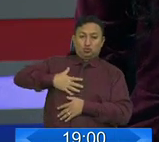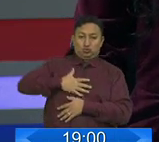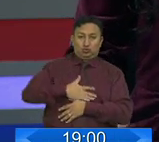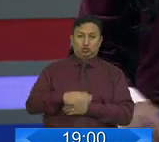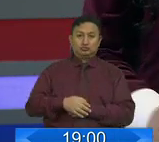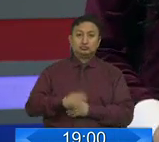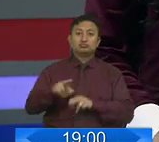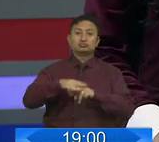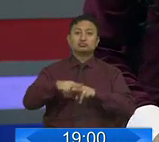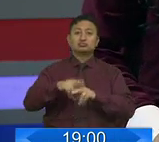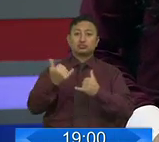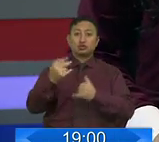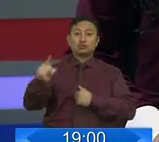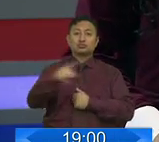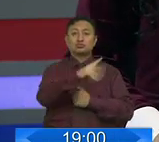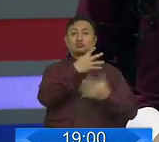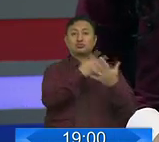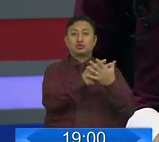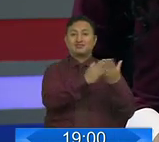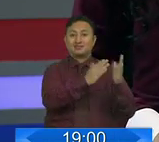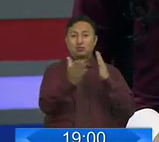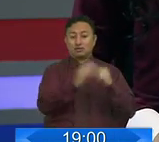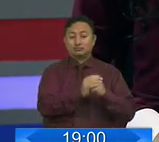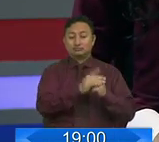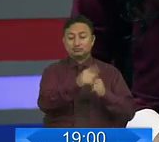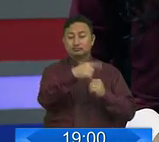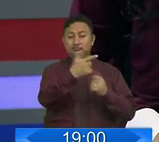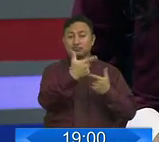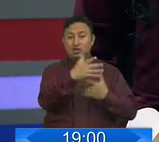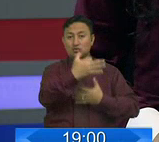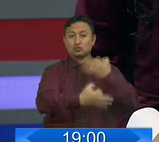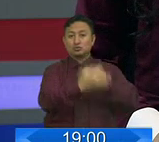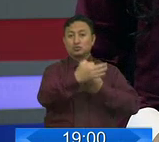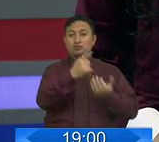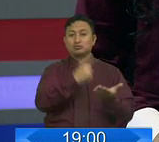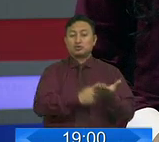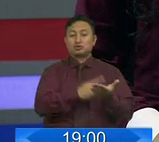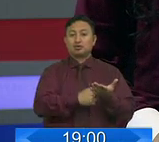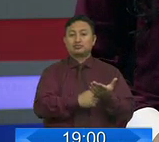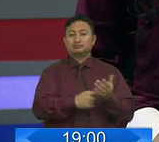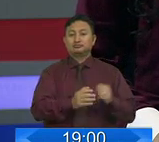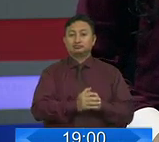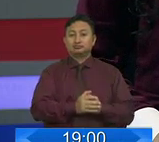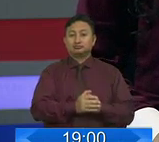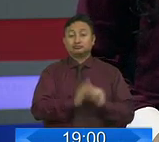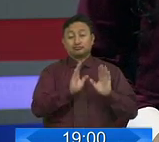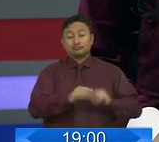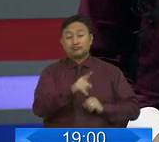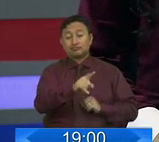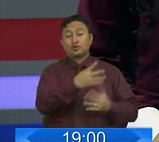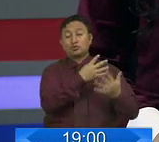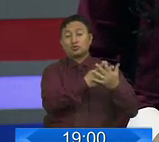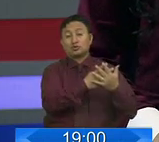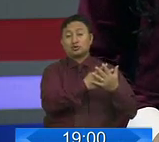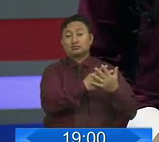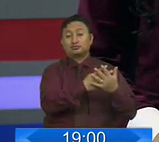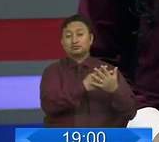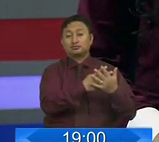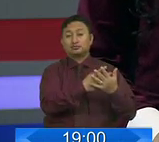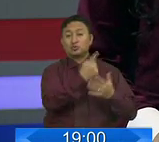taxista está con prisión preventiva y en los próximos días se realizará la audiencia de juzgamiento que podría privarle de la libertad